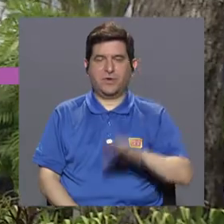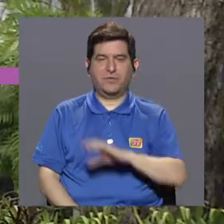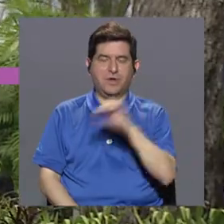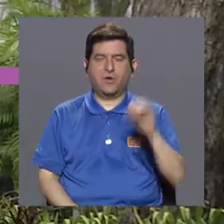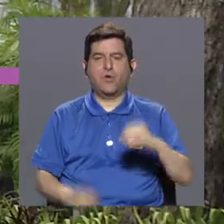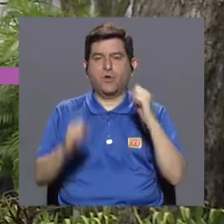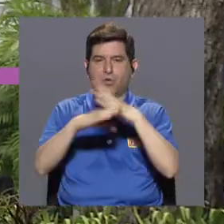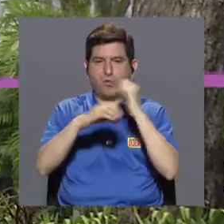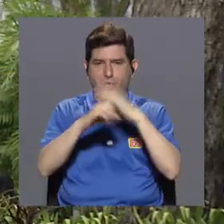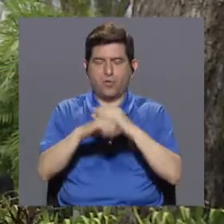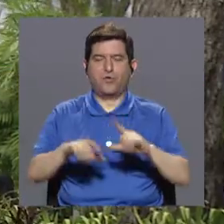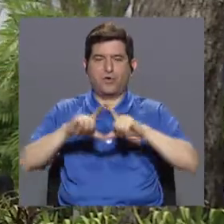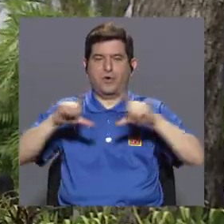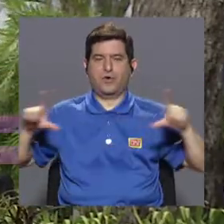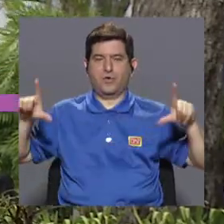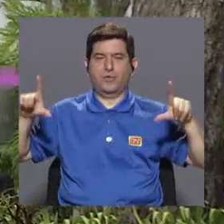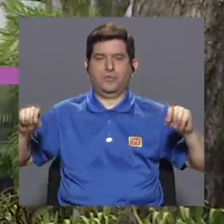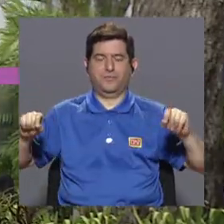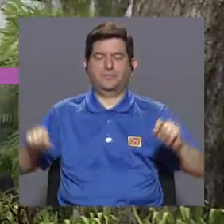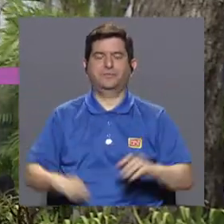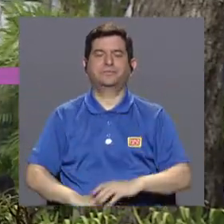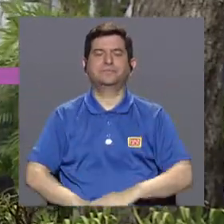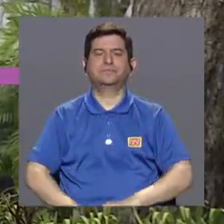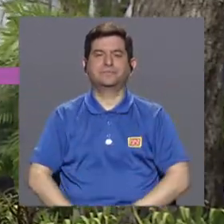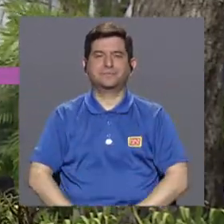2511-6959 o al correo electrónico